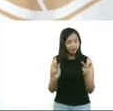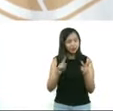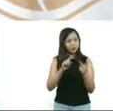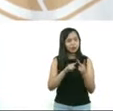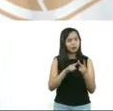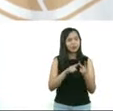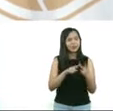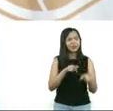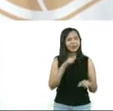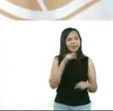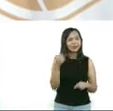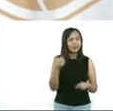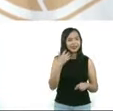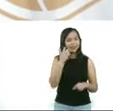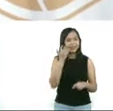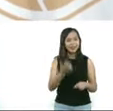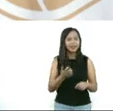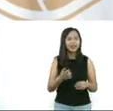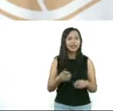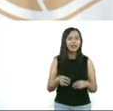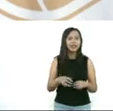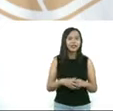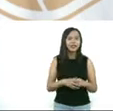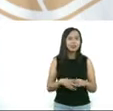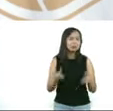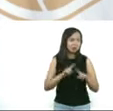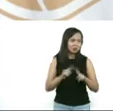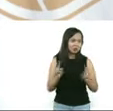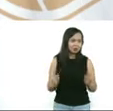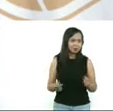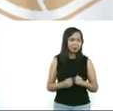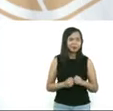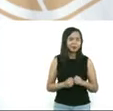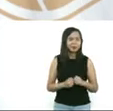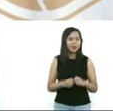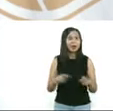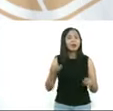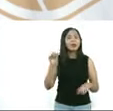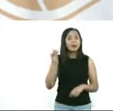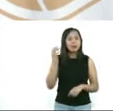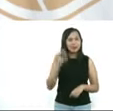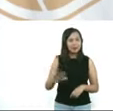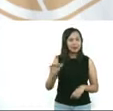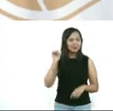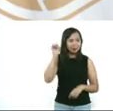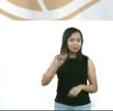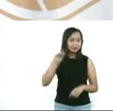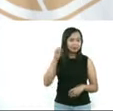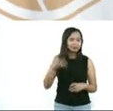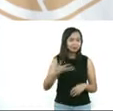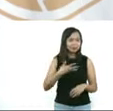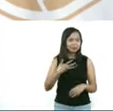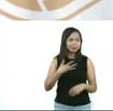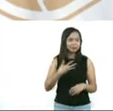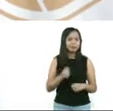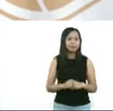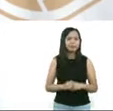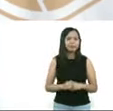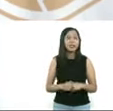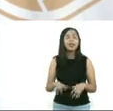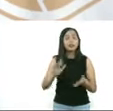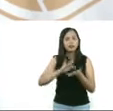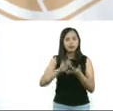contrario, promoviendo la democracia. Así que pues, 10 de abril, una cita con la historia. Gracias